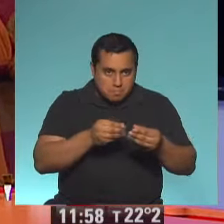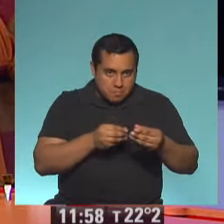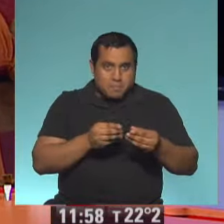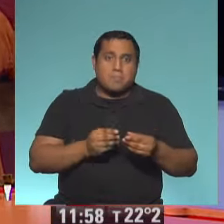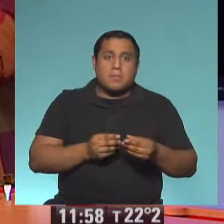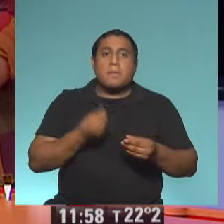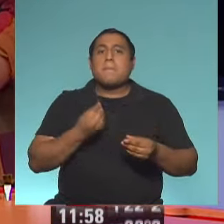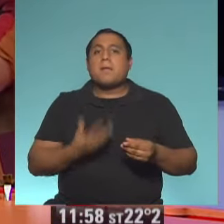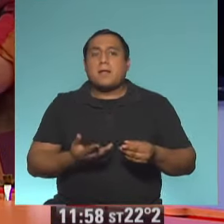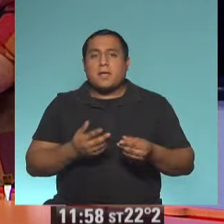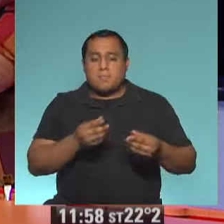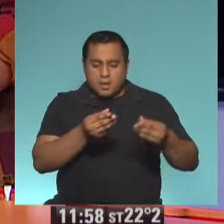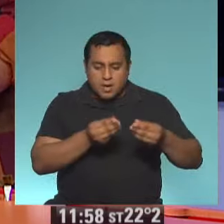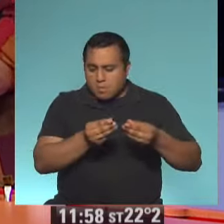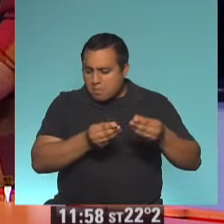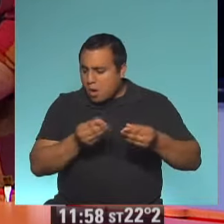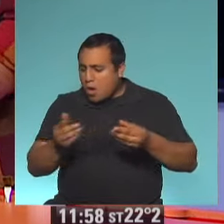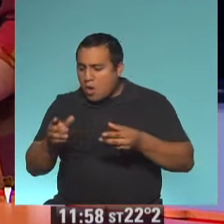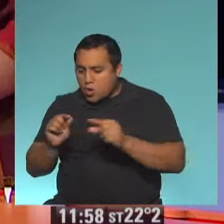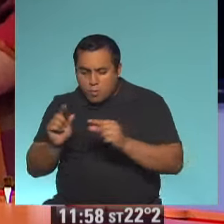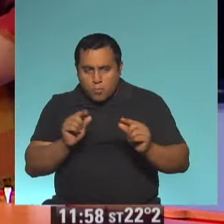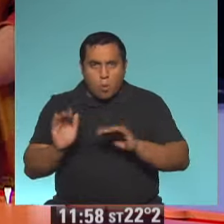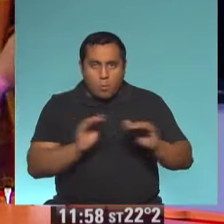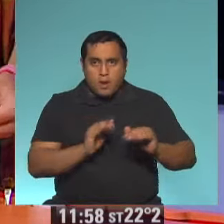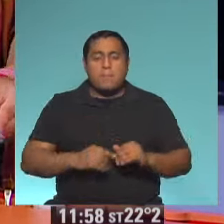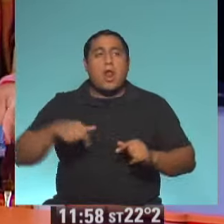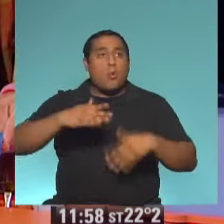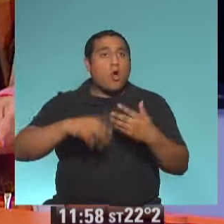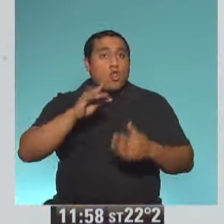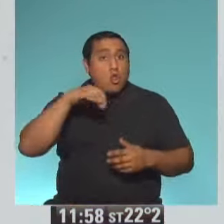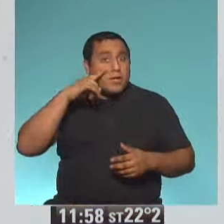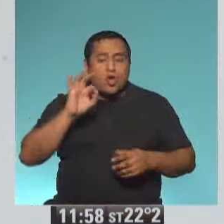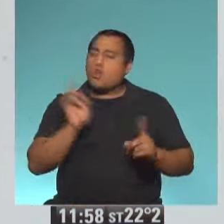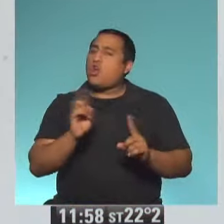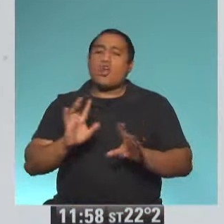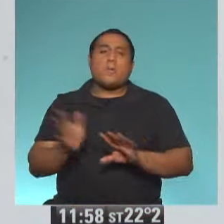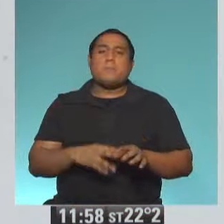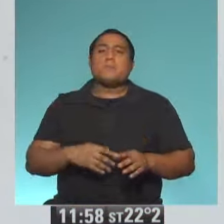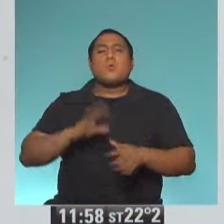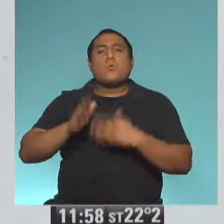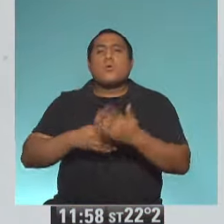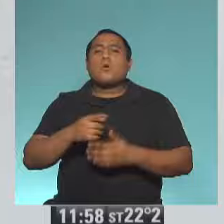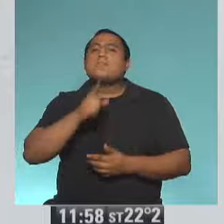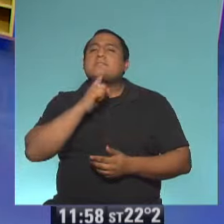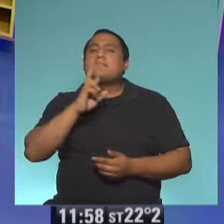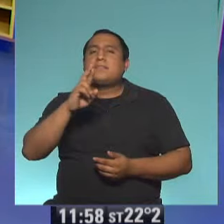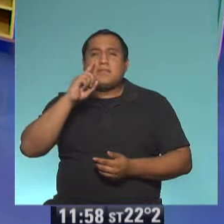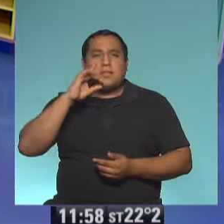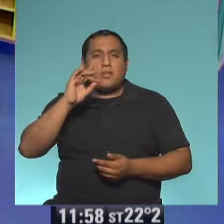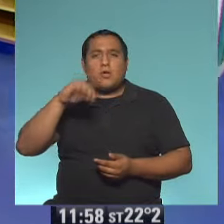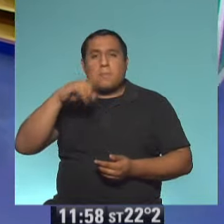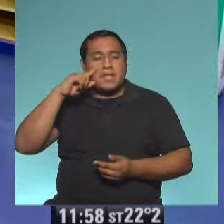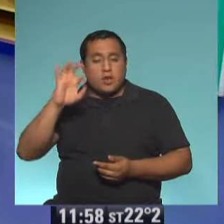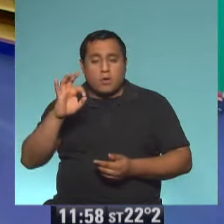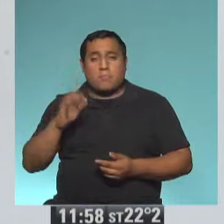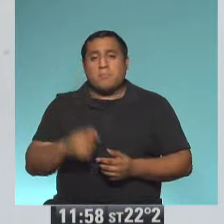tenga para que coincida. Pero acá no vamos a jugar al dominó. ¿Qué vamos a jugar, señor? Vamos a jugar al tridominó. Son unas cartas